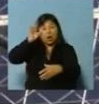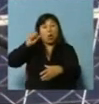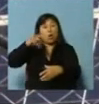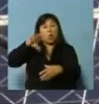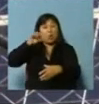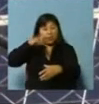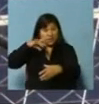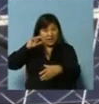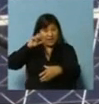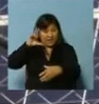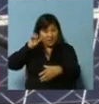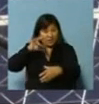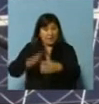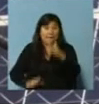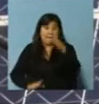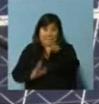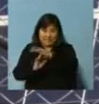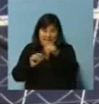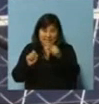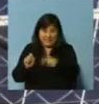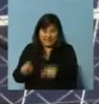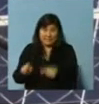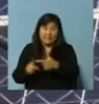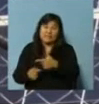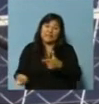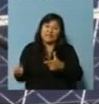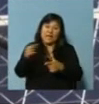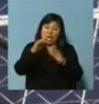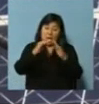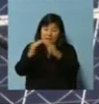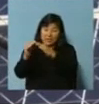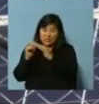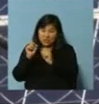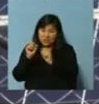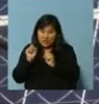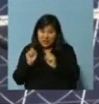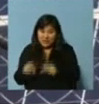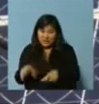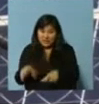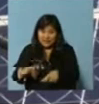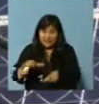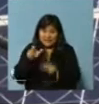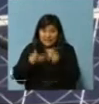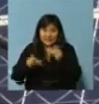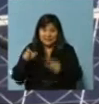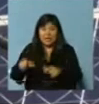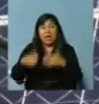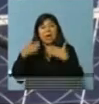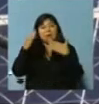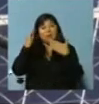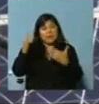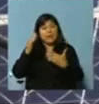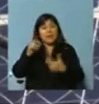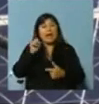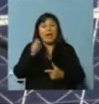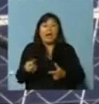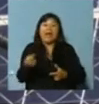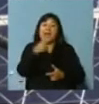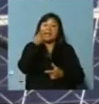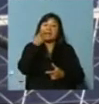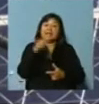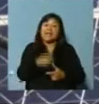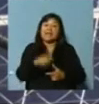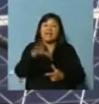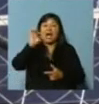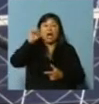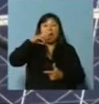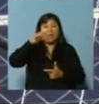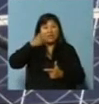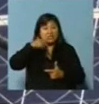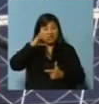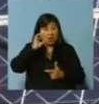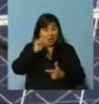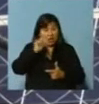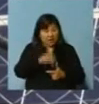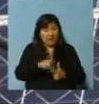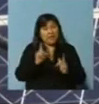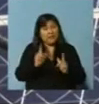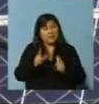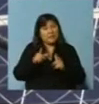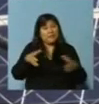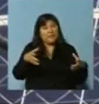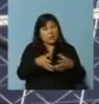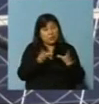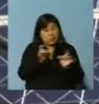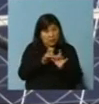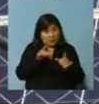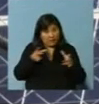los vecinos de Ciénaga. Realmente un gusto. A usted, comisionado, también, a su equipo,